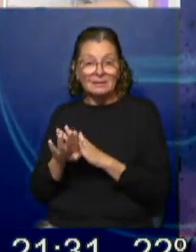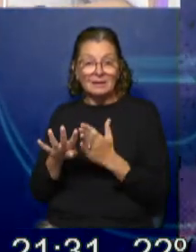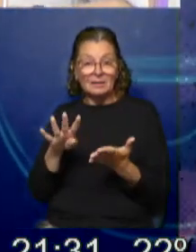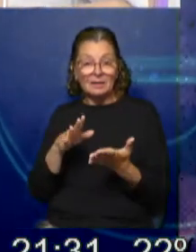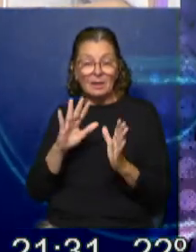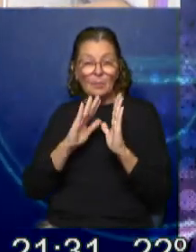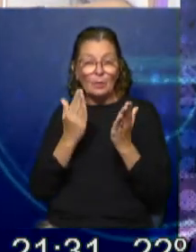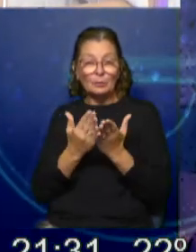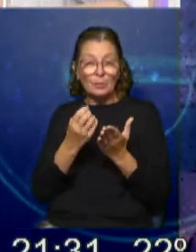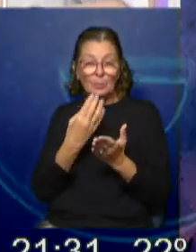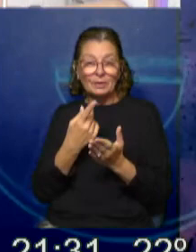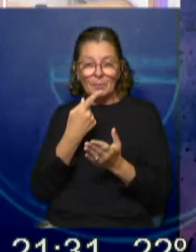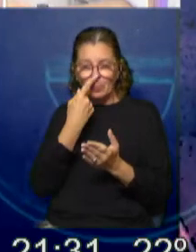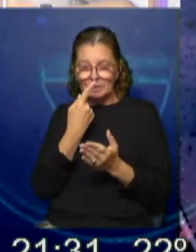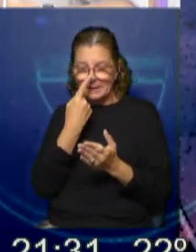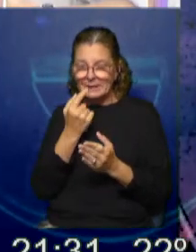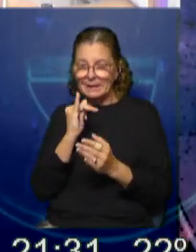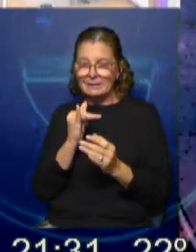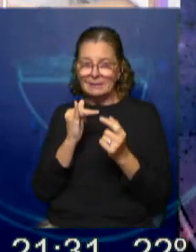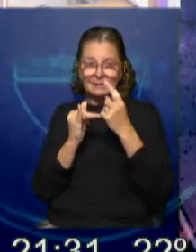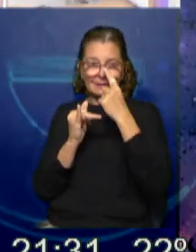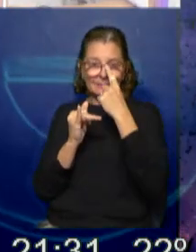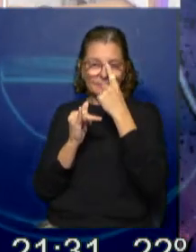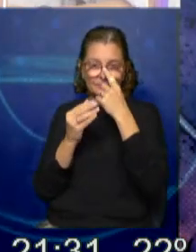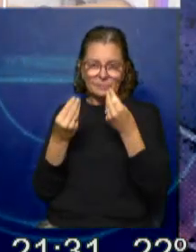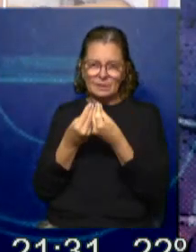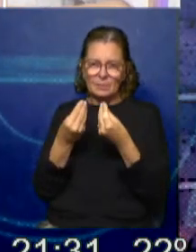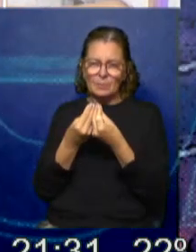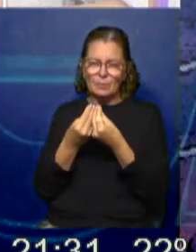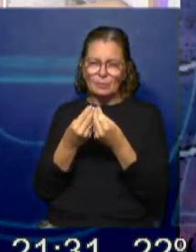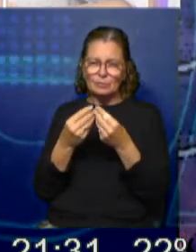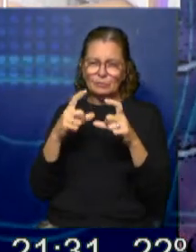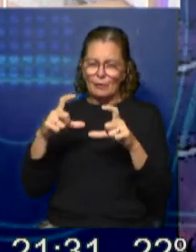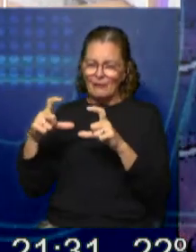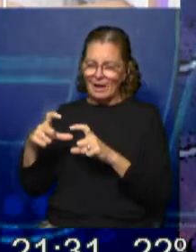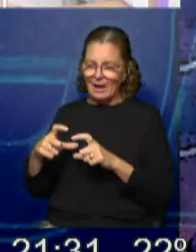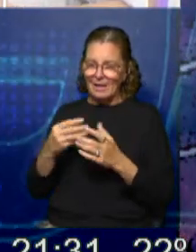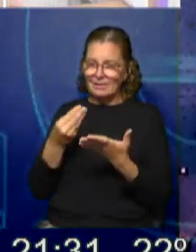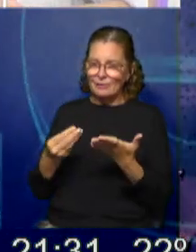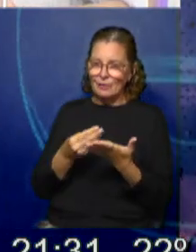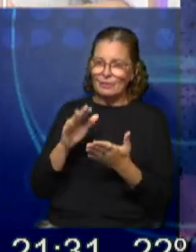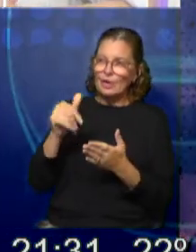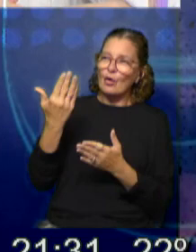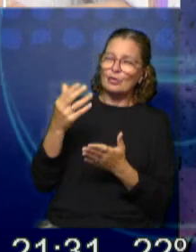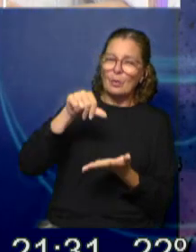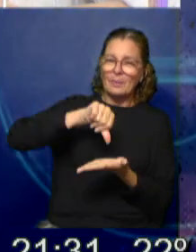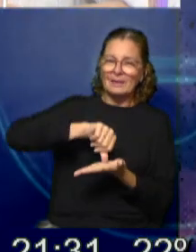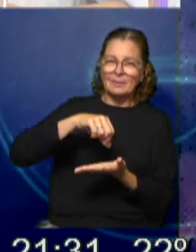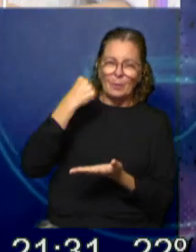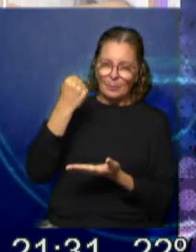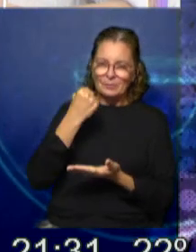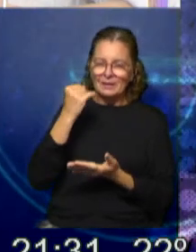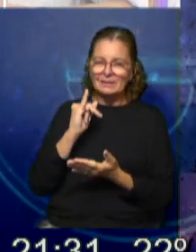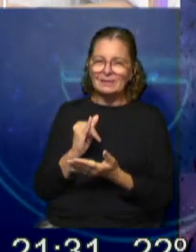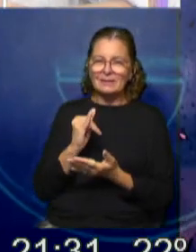este mundo porque es súper interesante. Hay montones de novelas gráficas también de afuera que son clásicos,